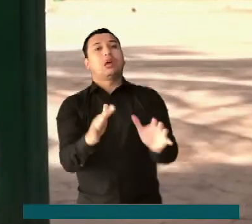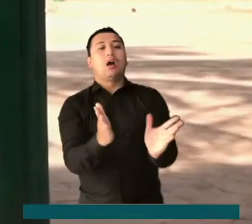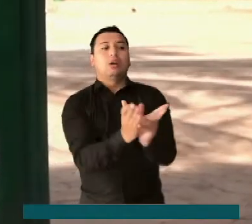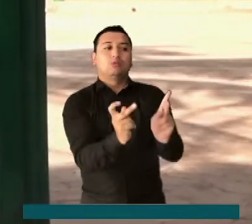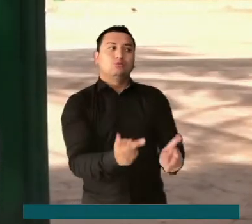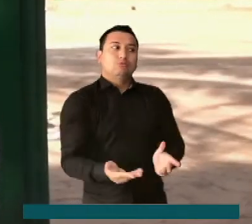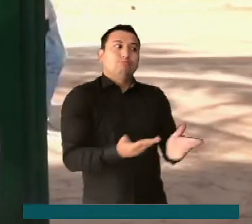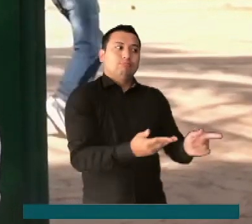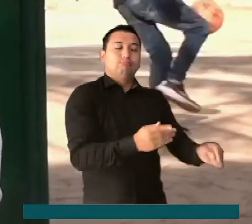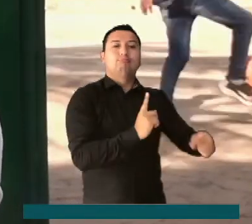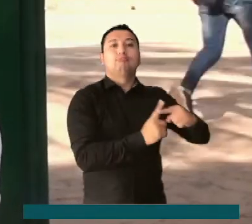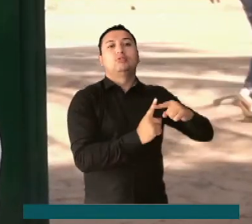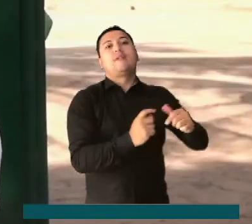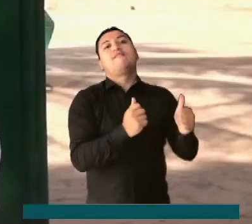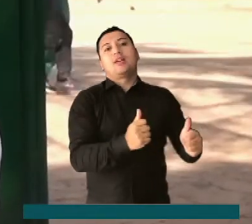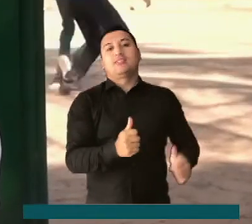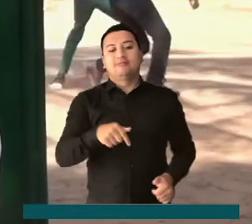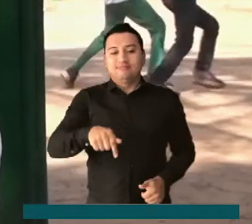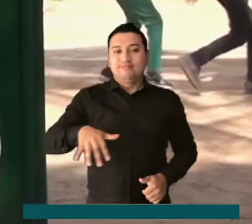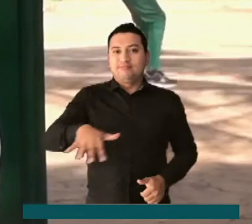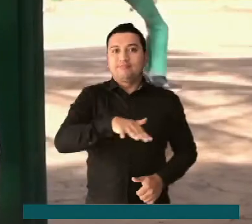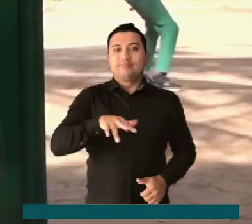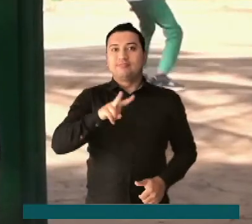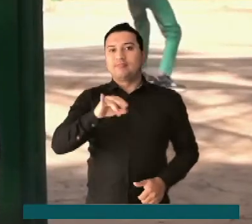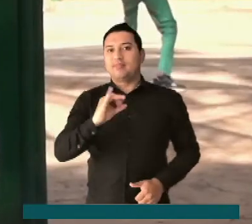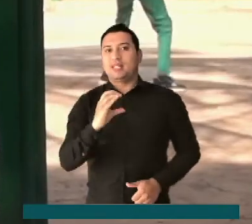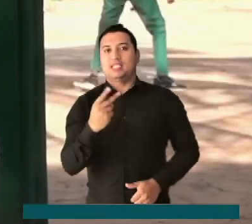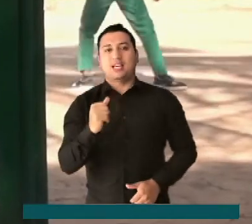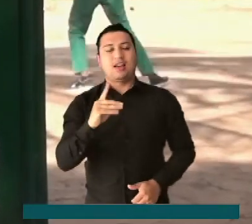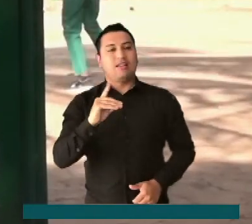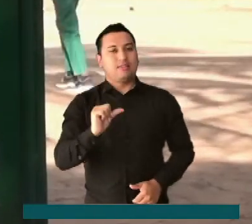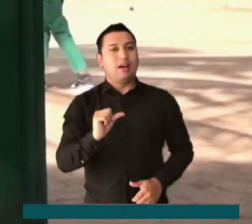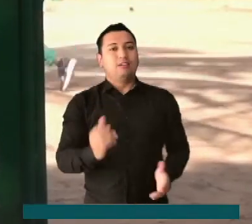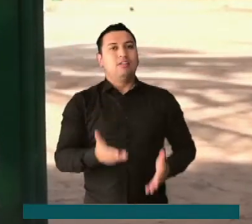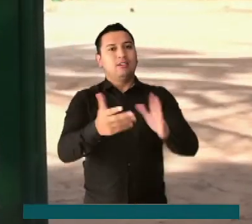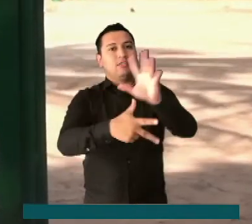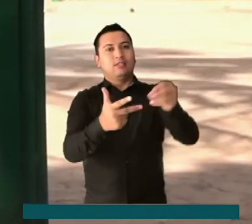transporte escolar. Desde Puerto Carreño, Vichada, informó Caterín Vargas para Enlace 13.